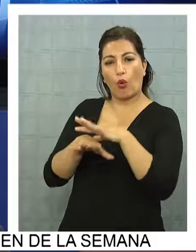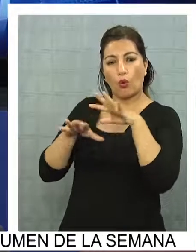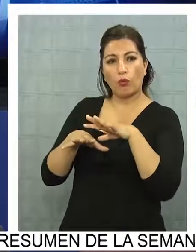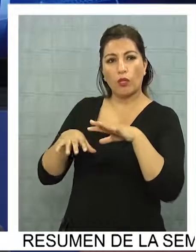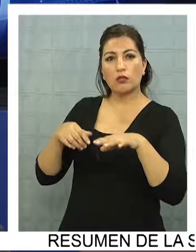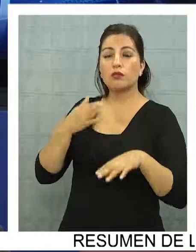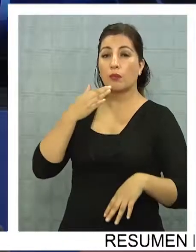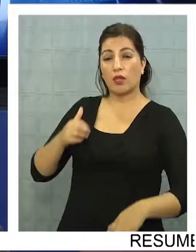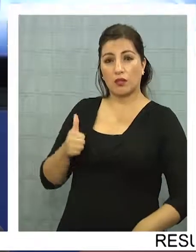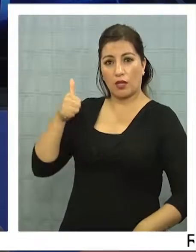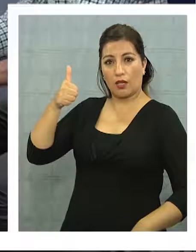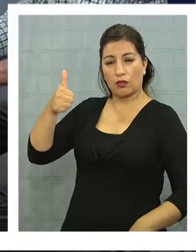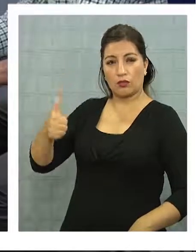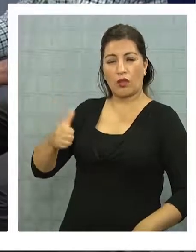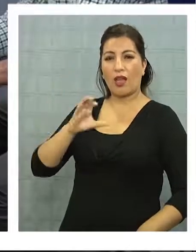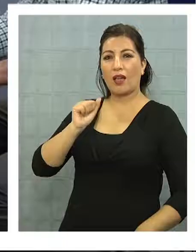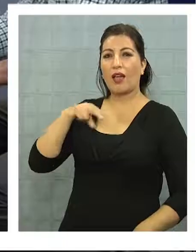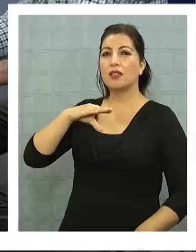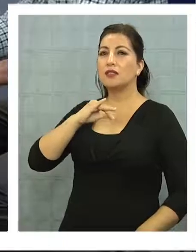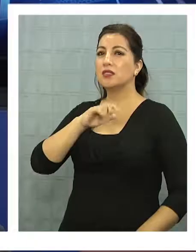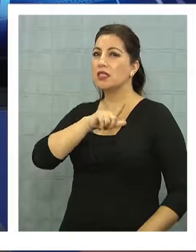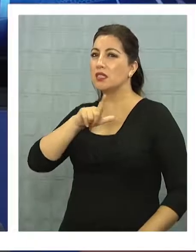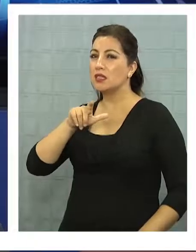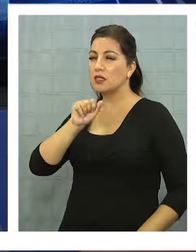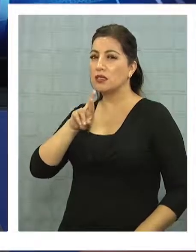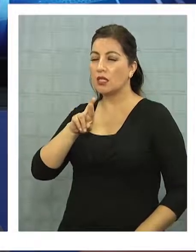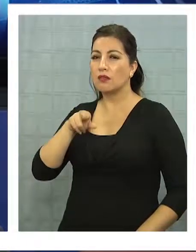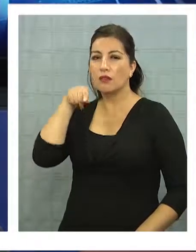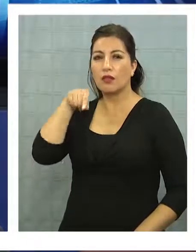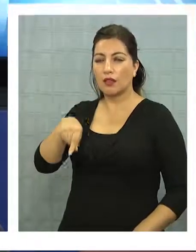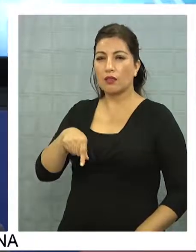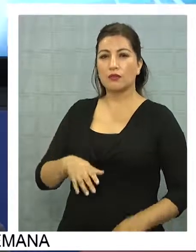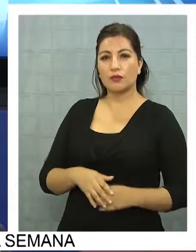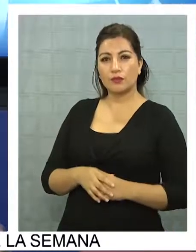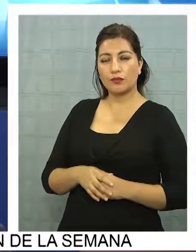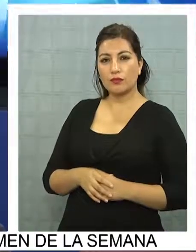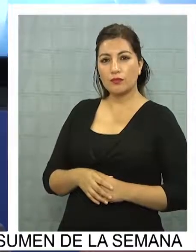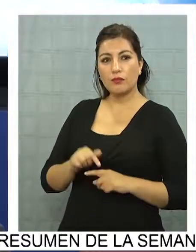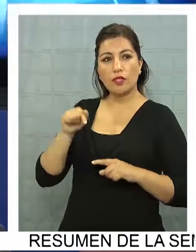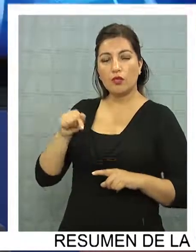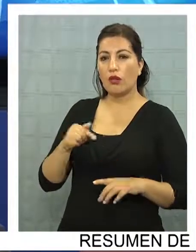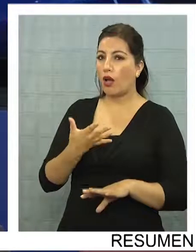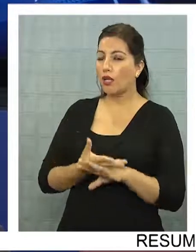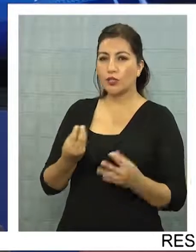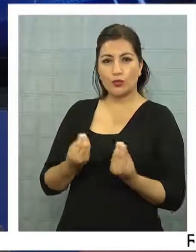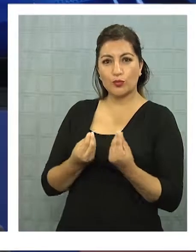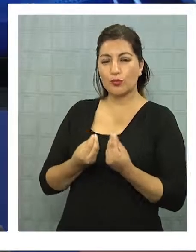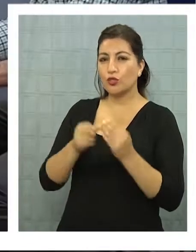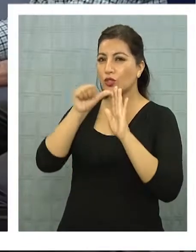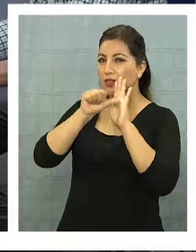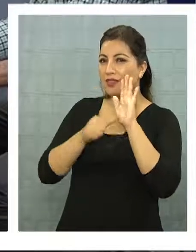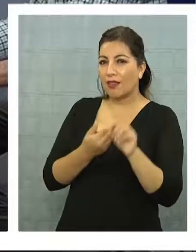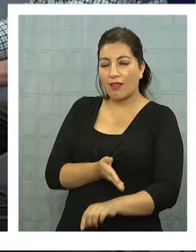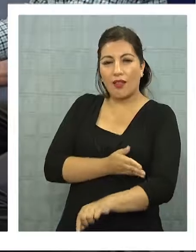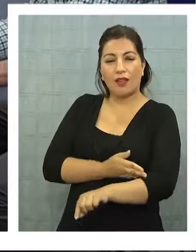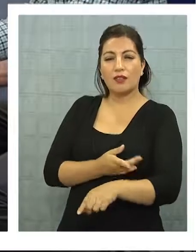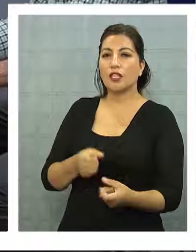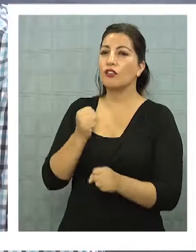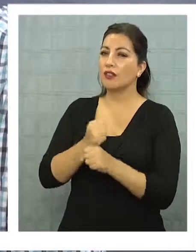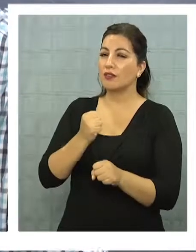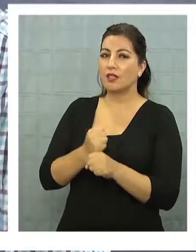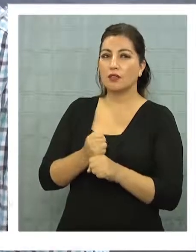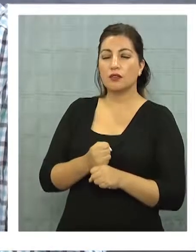ninguno, porque si no me hubieran echado antes probablemente. Yo fui ministro de Relaciones Exteriores, cuatro años, nueve meses, más